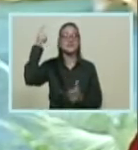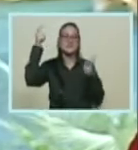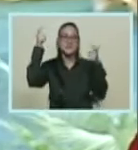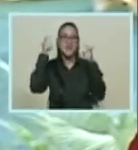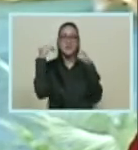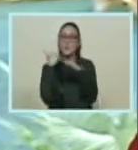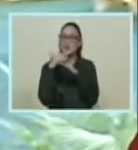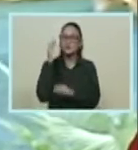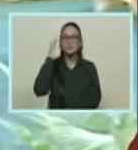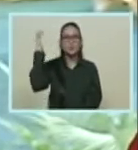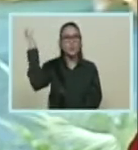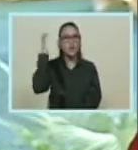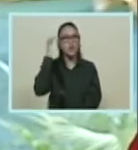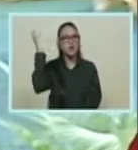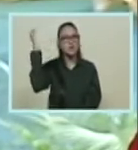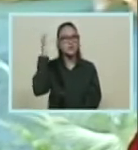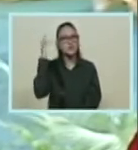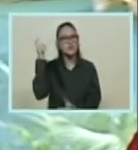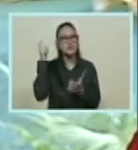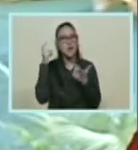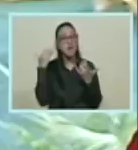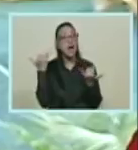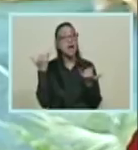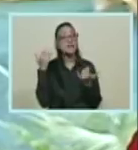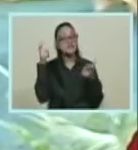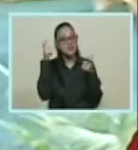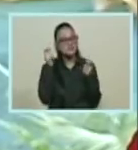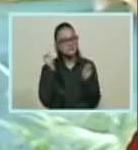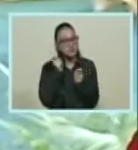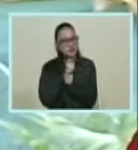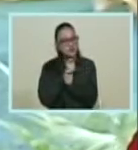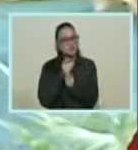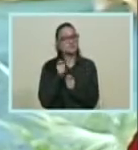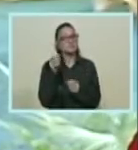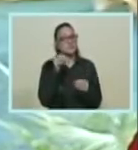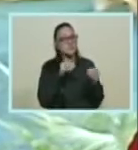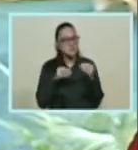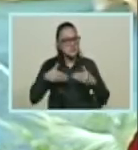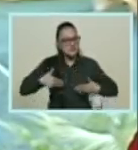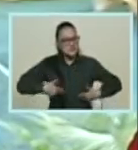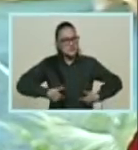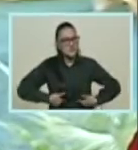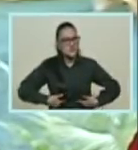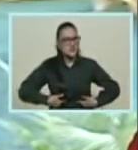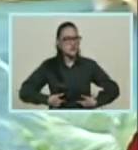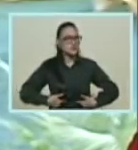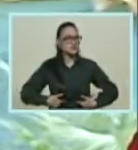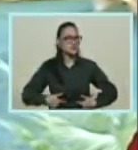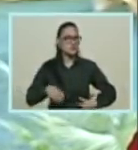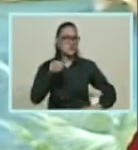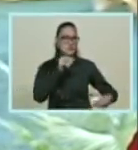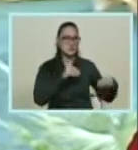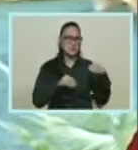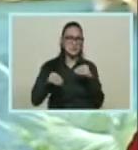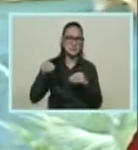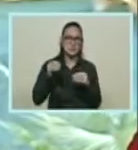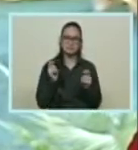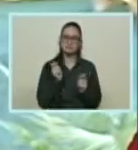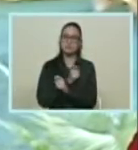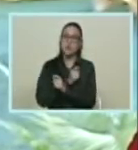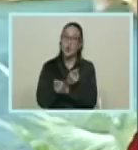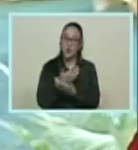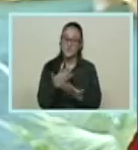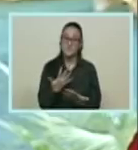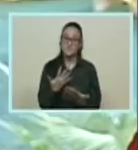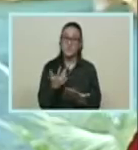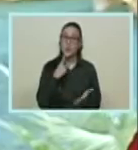un sueño, y él hizo capaz, con un gran esfuerzo, fue capaz de hacer realidad